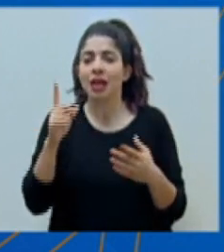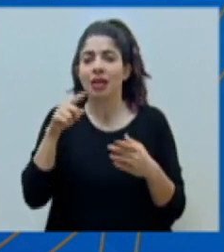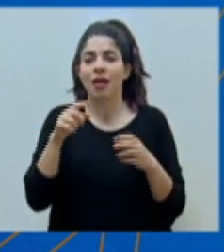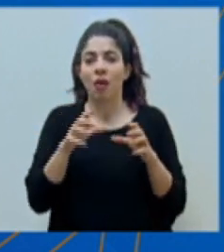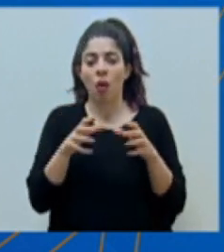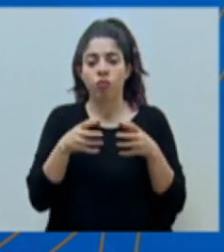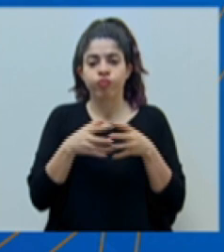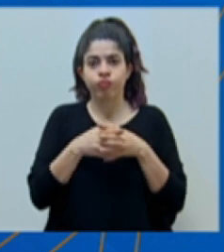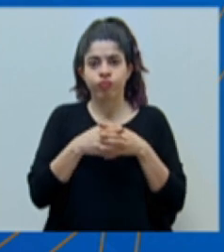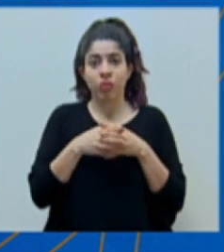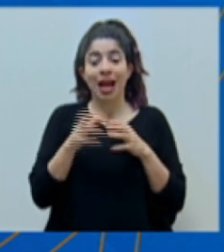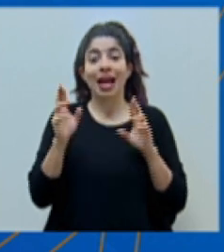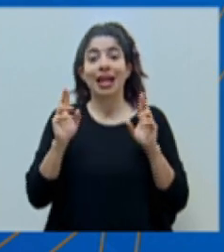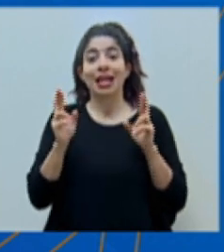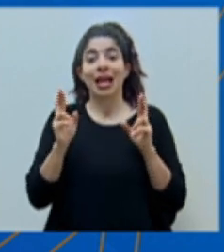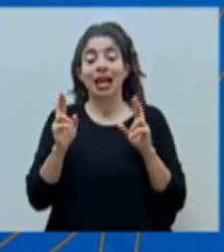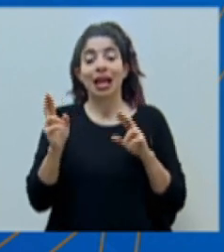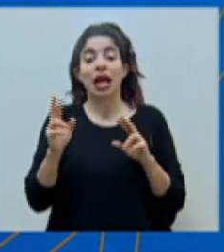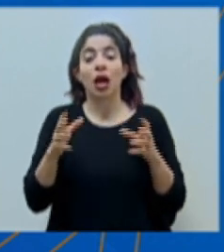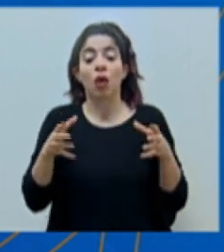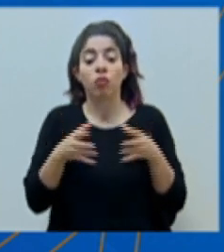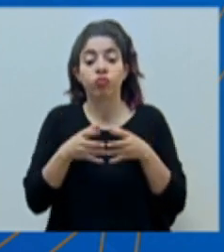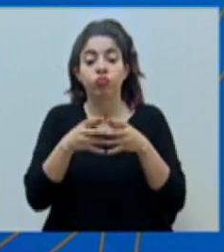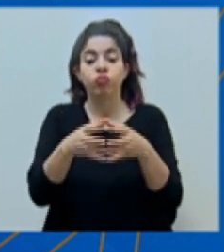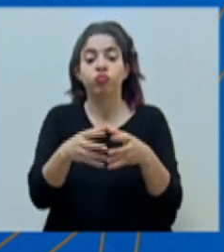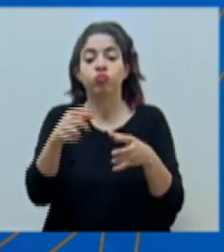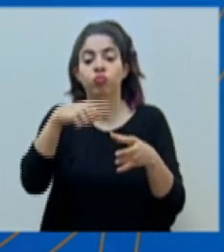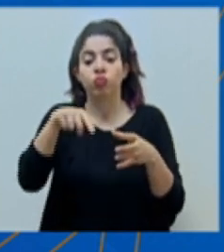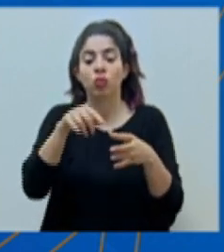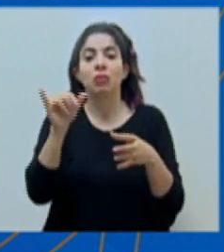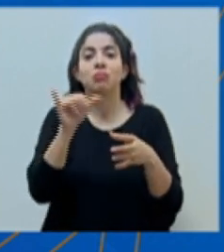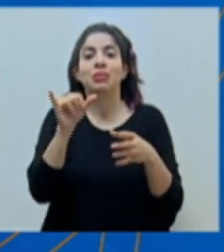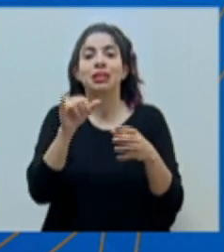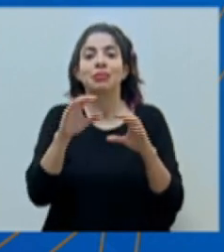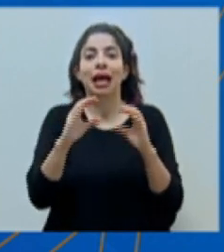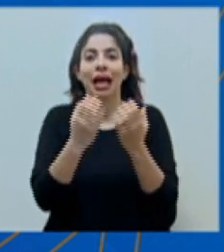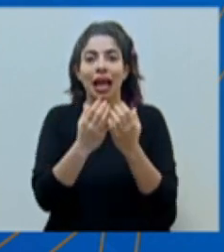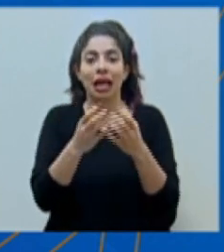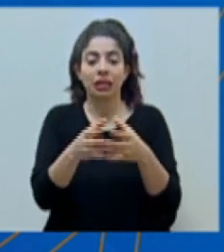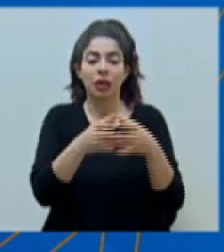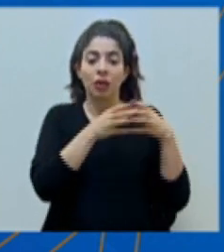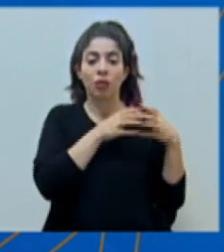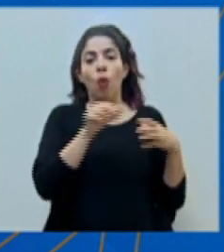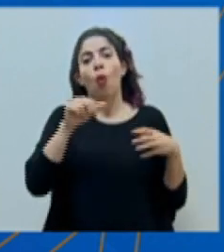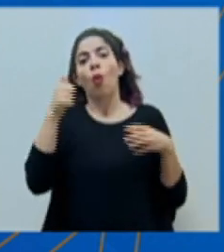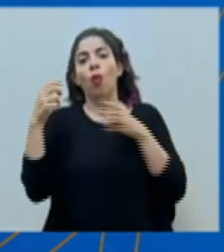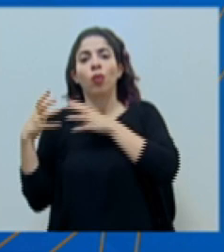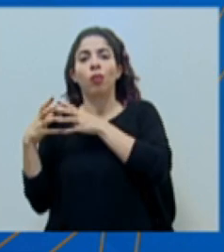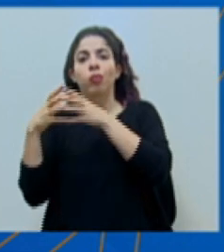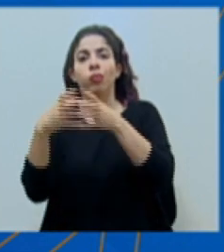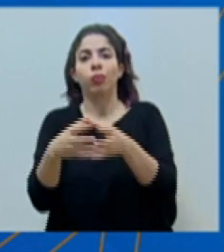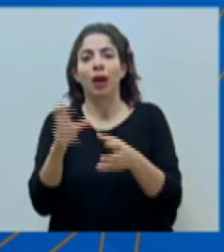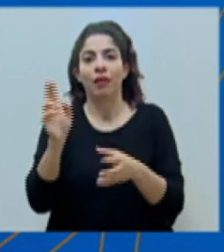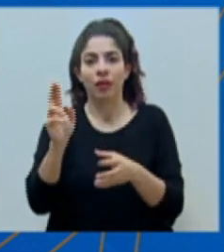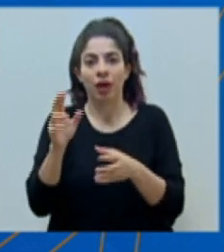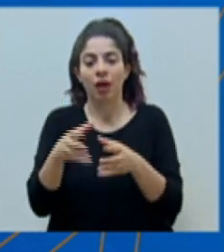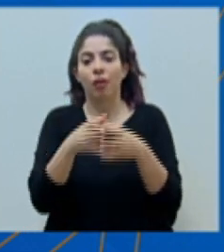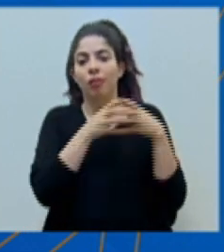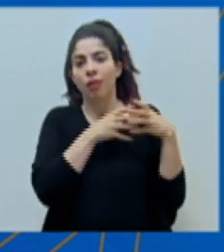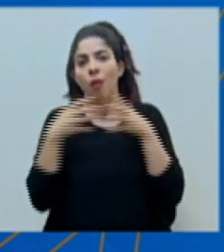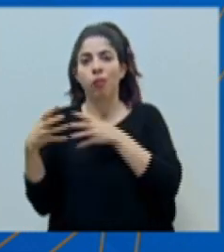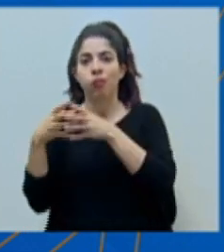burbuja. Sale al recreo los estudiantes del mismo nivel, ingresan y vuelve a salir otro grupo, de manera que podamos mantener